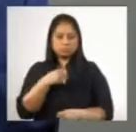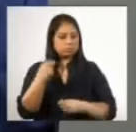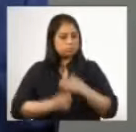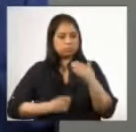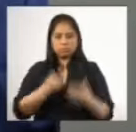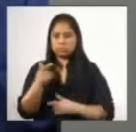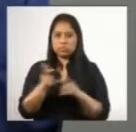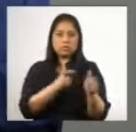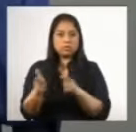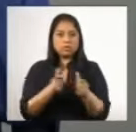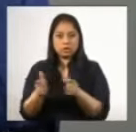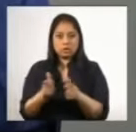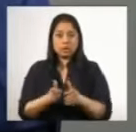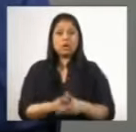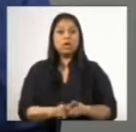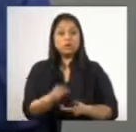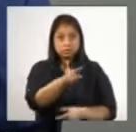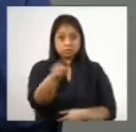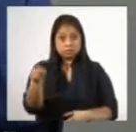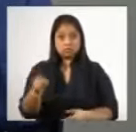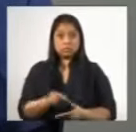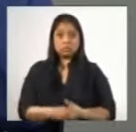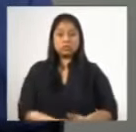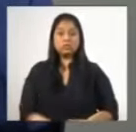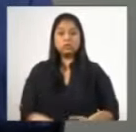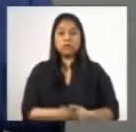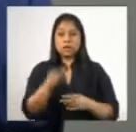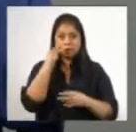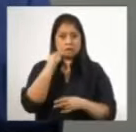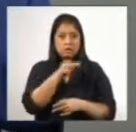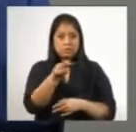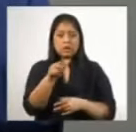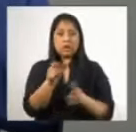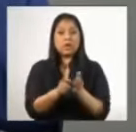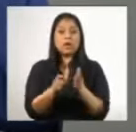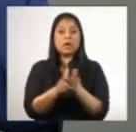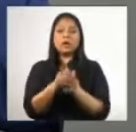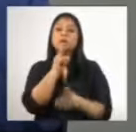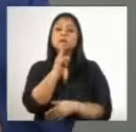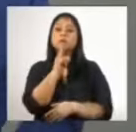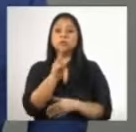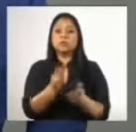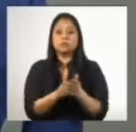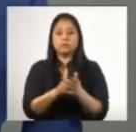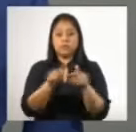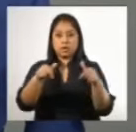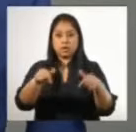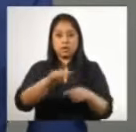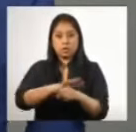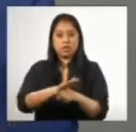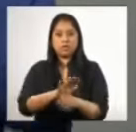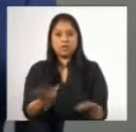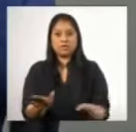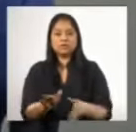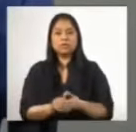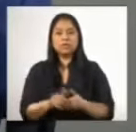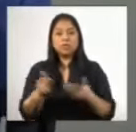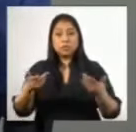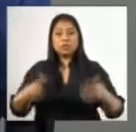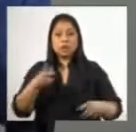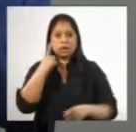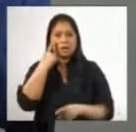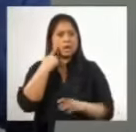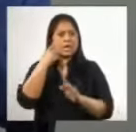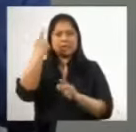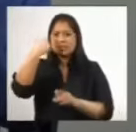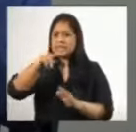controlar. Si ustedes vieran los resultados del día de hoy de las pruebas de COVID-19, hemos tenido el día